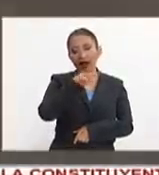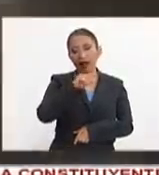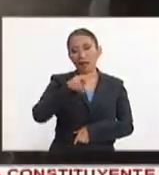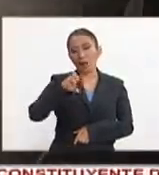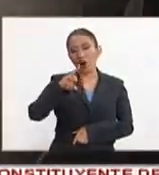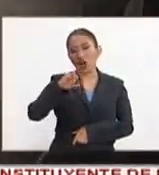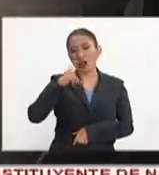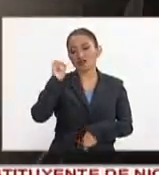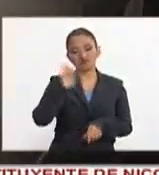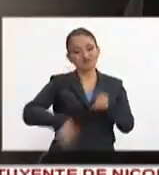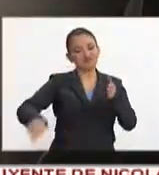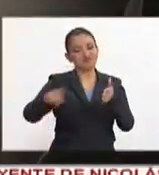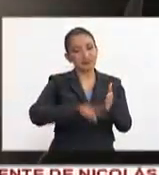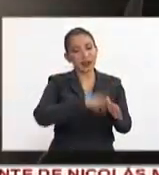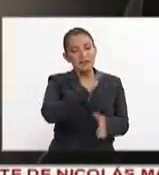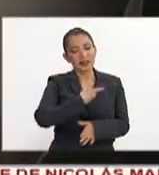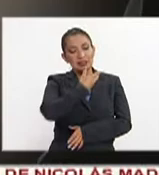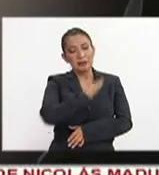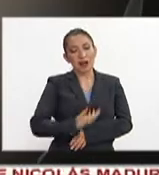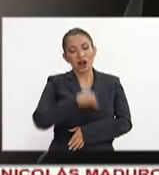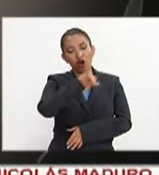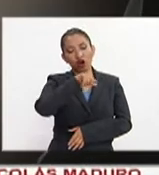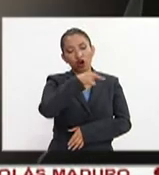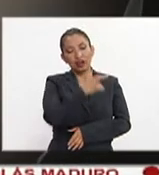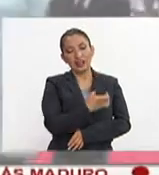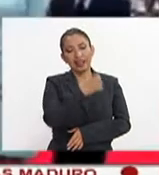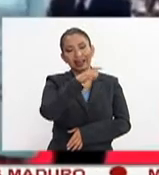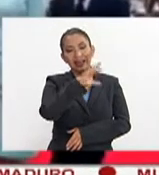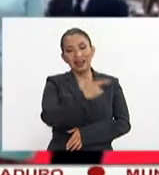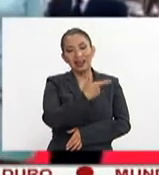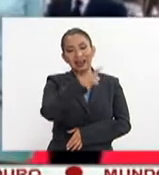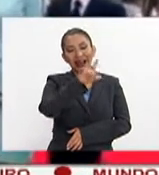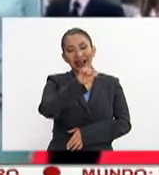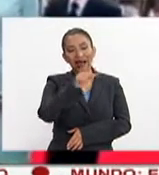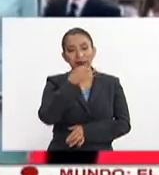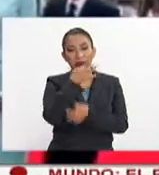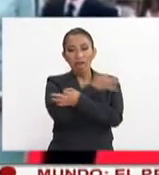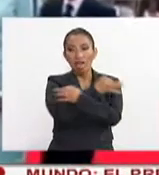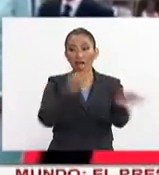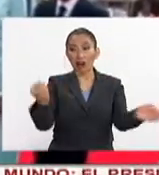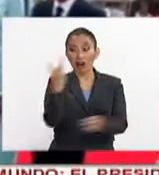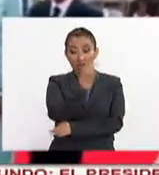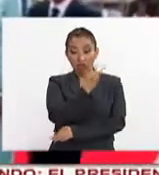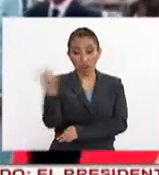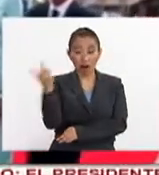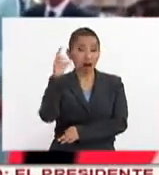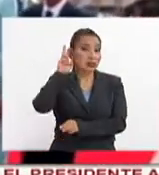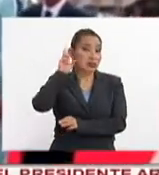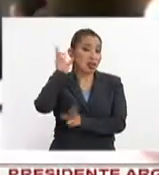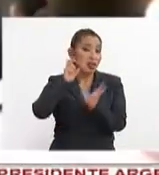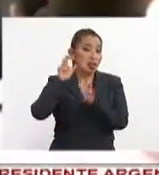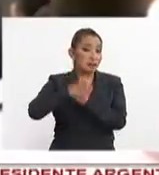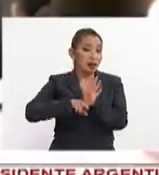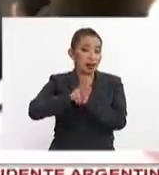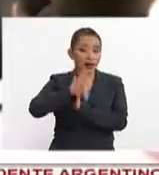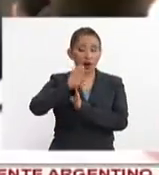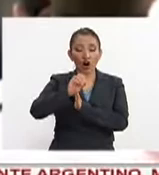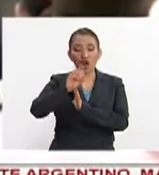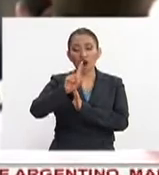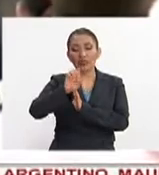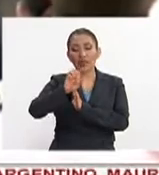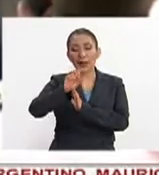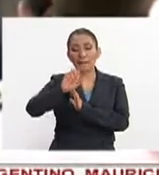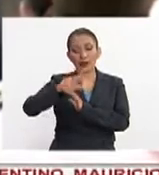retiró de todas sus funciones al vicepresidente Jorge Glass. Esto luego de que se difundieran 2 audios del caso Odebrecht en los que